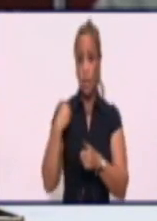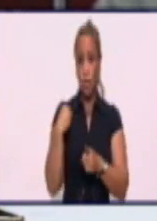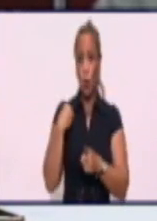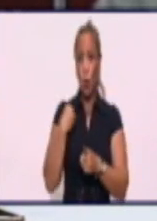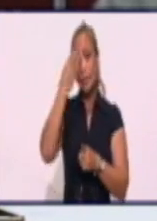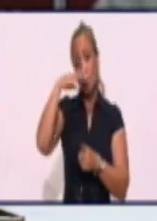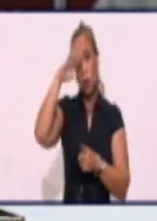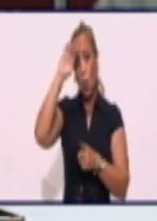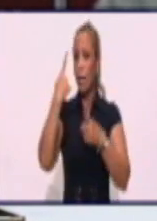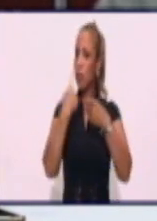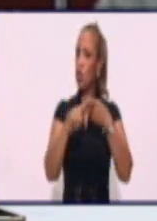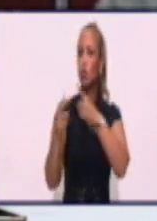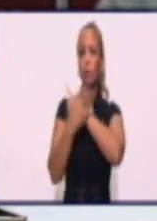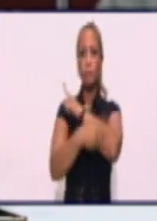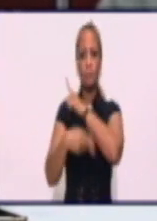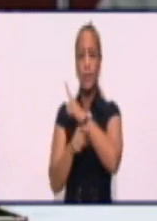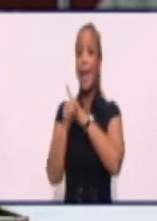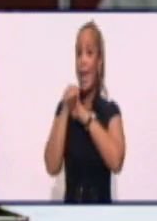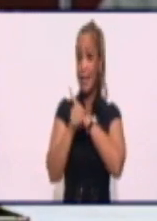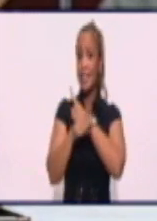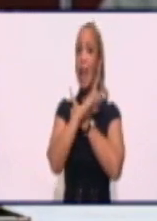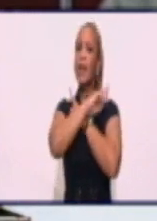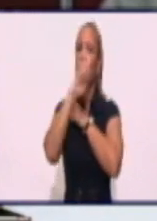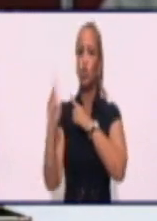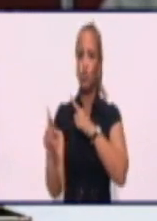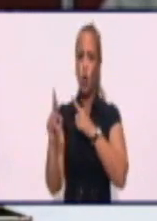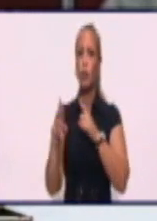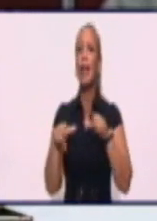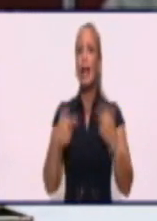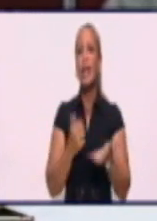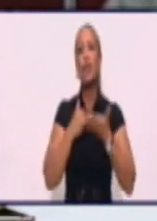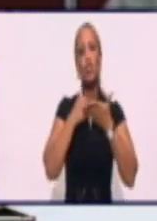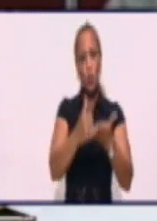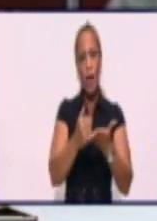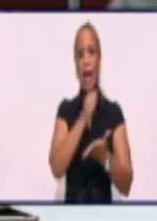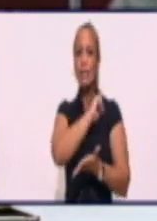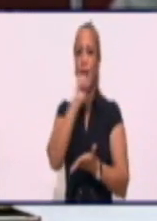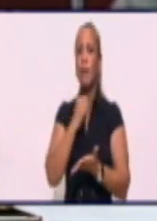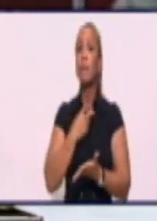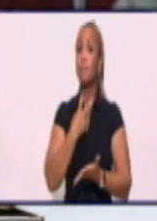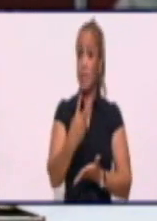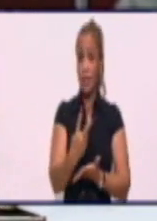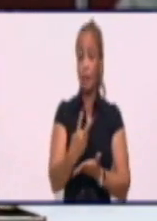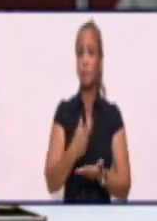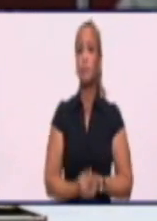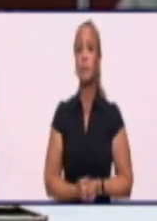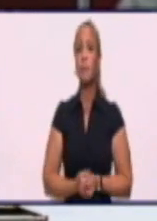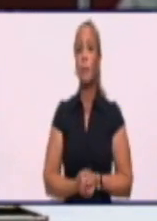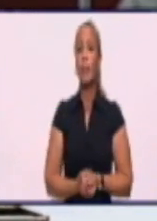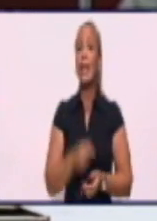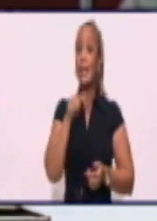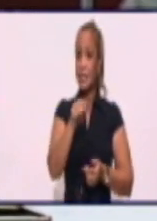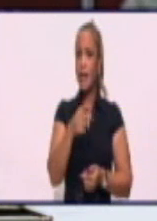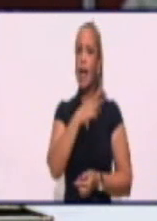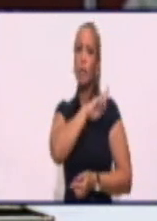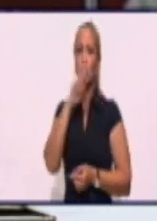revolución, la que no asfixia a nadie, la que ayuda a salvar vidas. Esa es la revolución a la que le quieren tirar